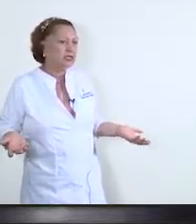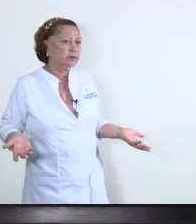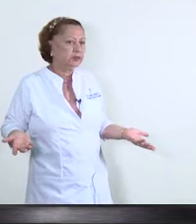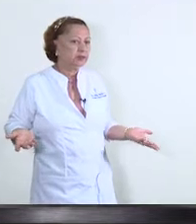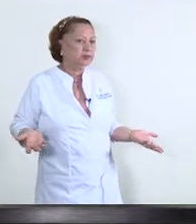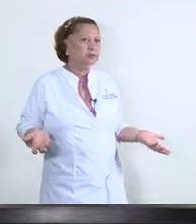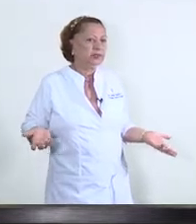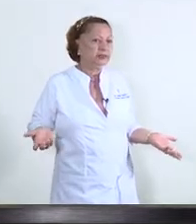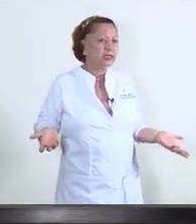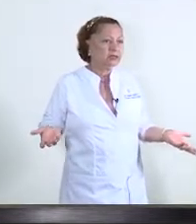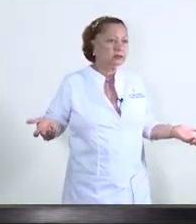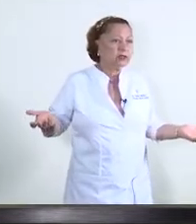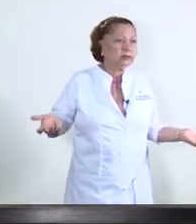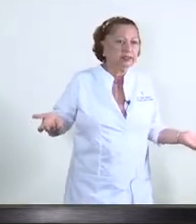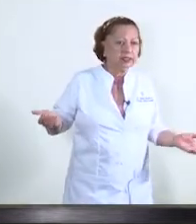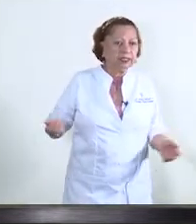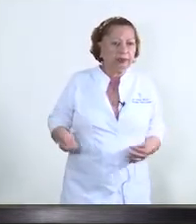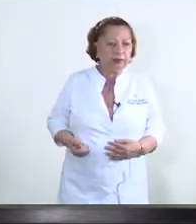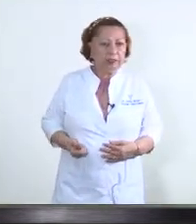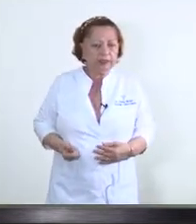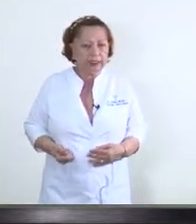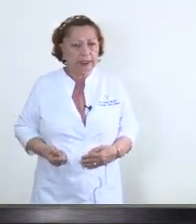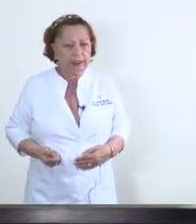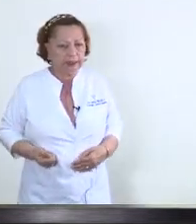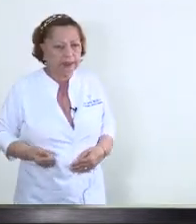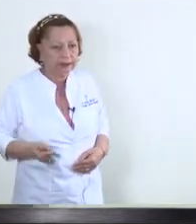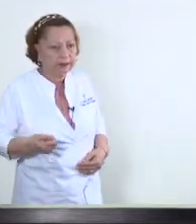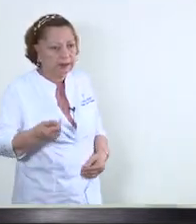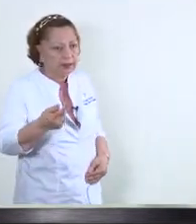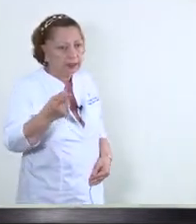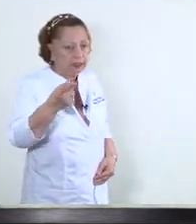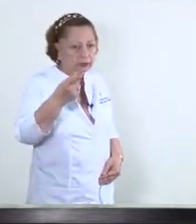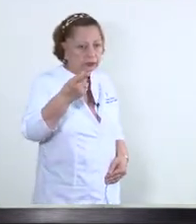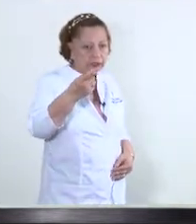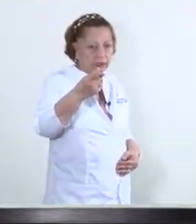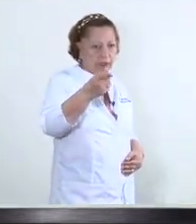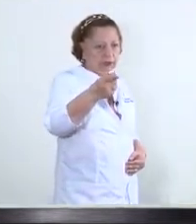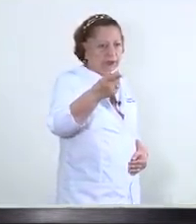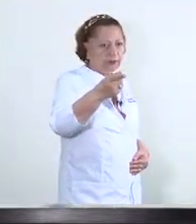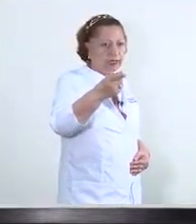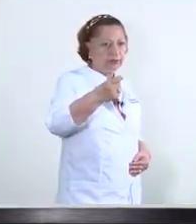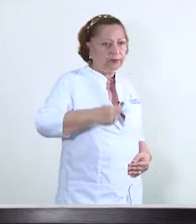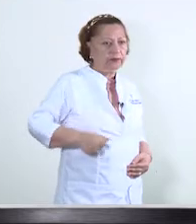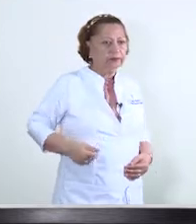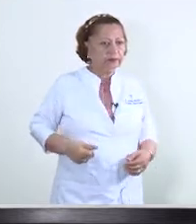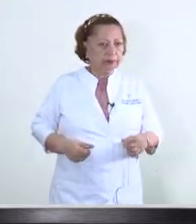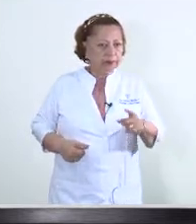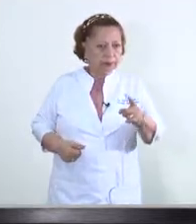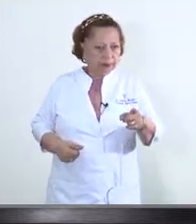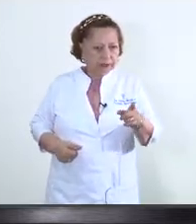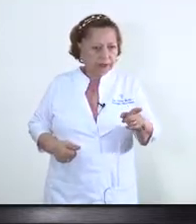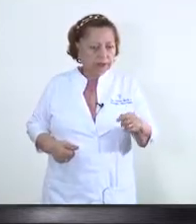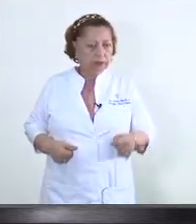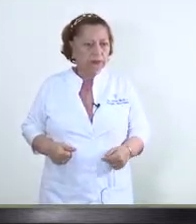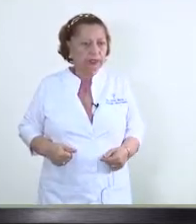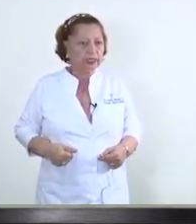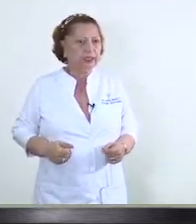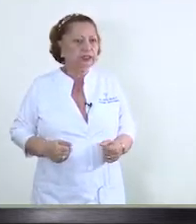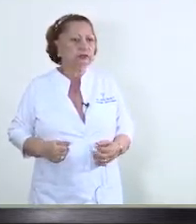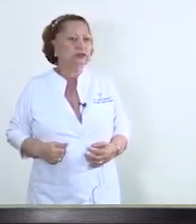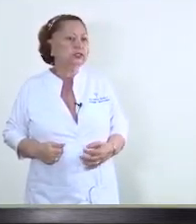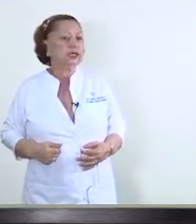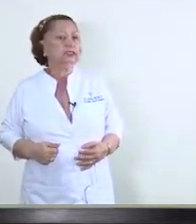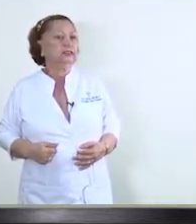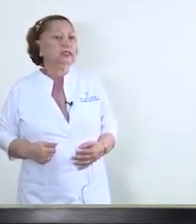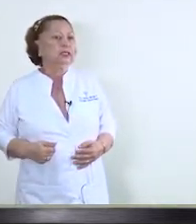decir aquella persona impactada? Solamente quedaba viendo a la gente. Entonces, cuando hablamos de progreso estructural